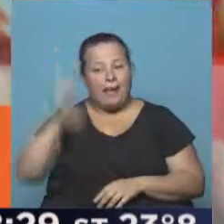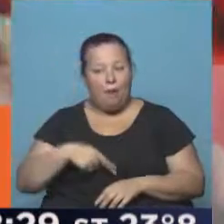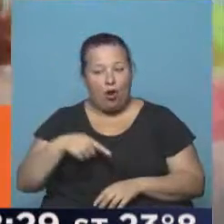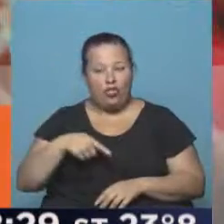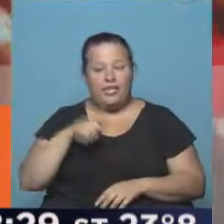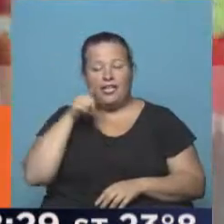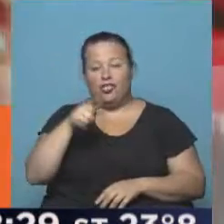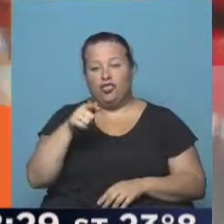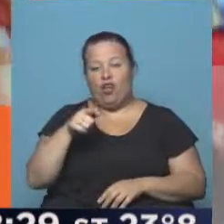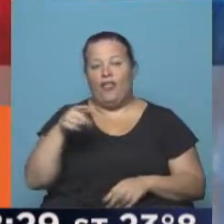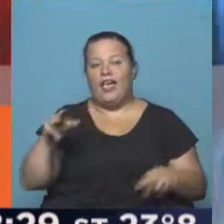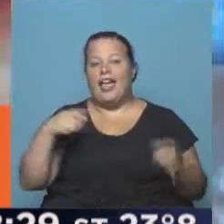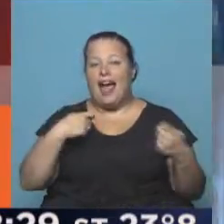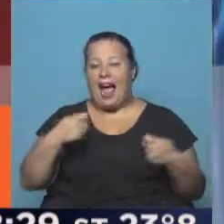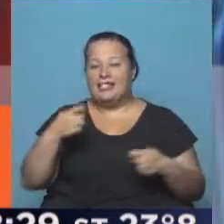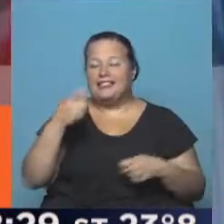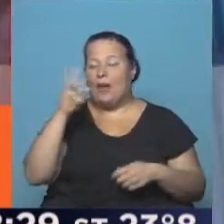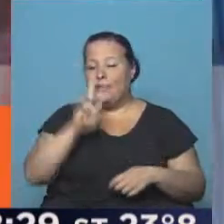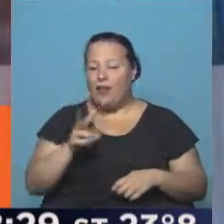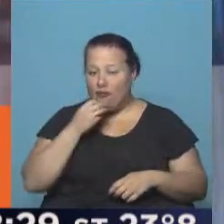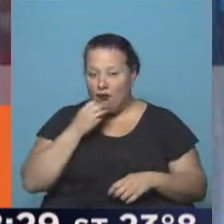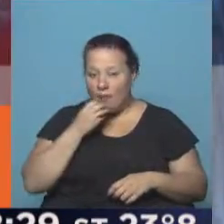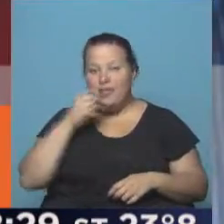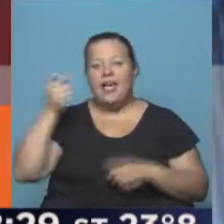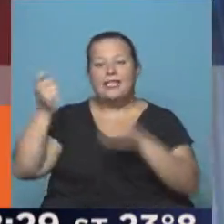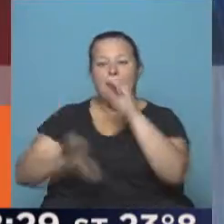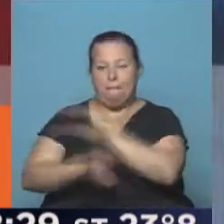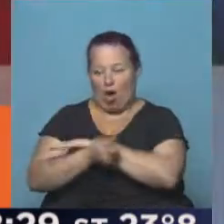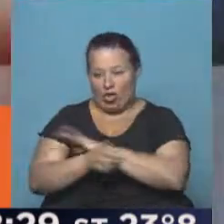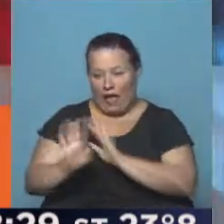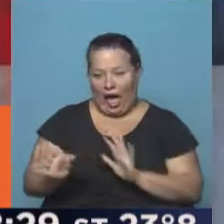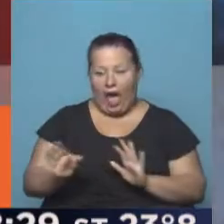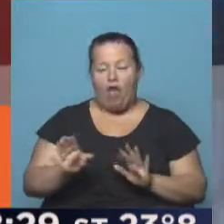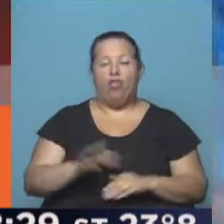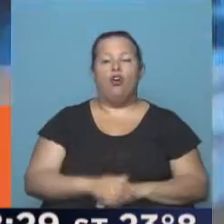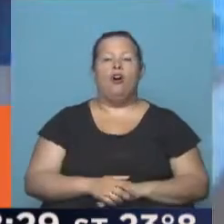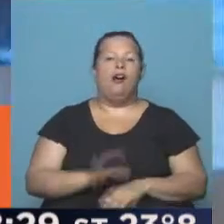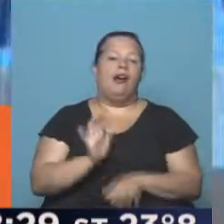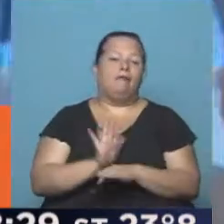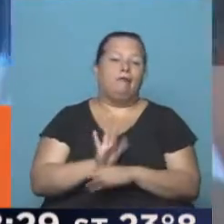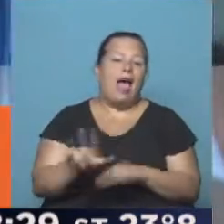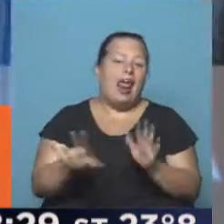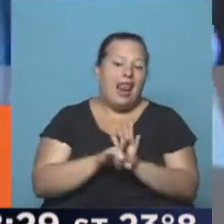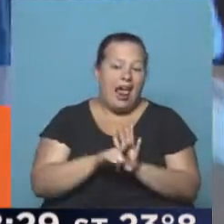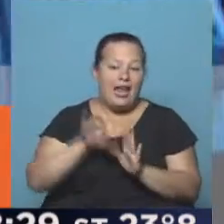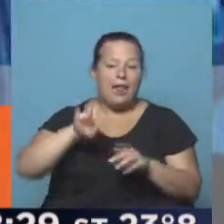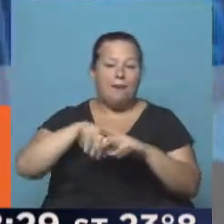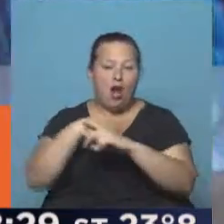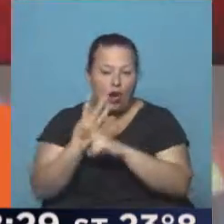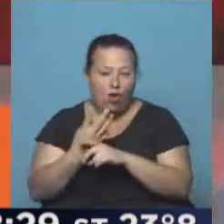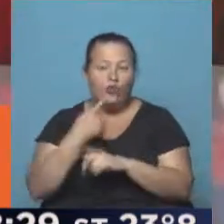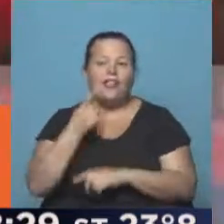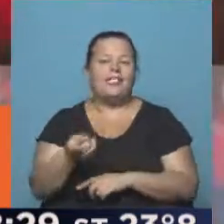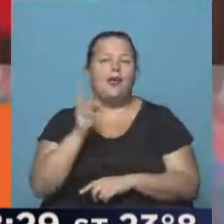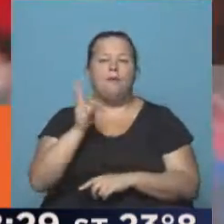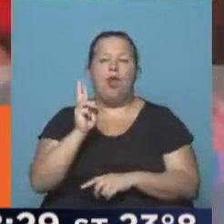lo que consume Venezuela en alimentos es importado. Digamos, la normativa del Mercosur hacía que ni